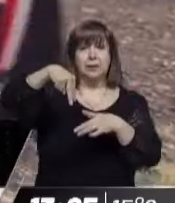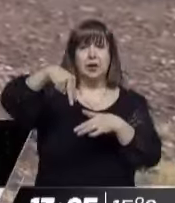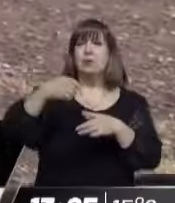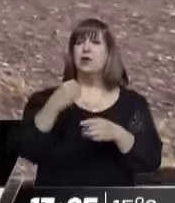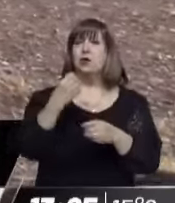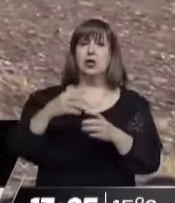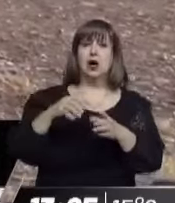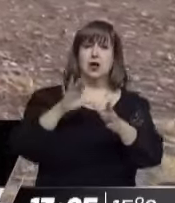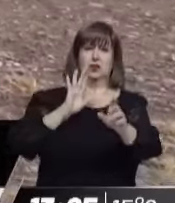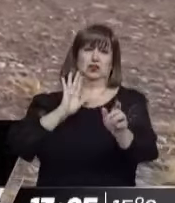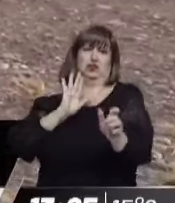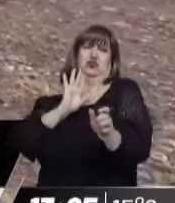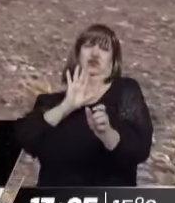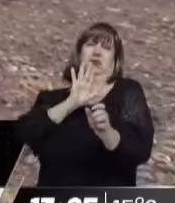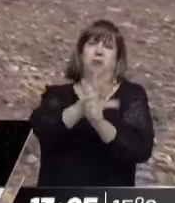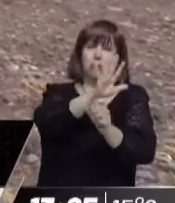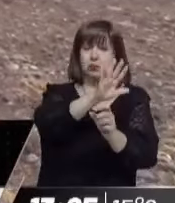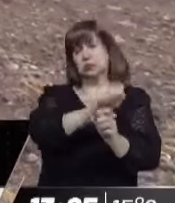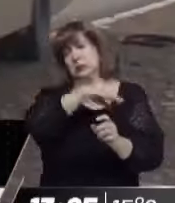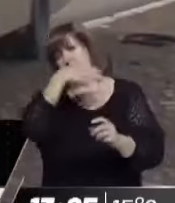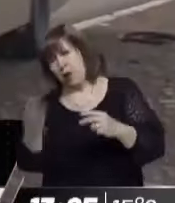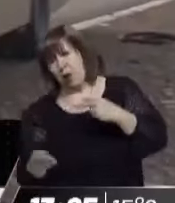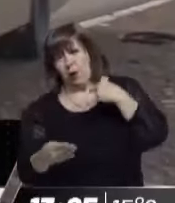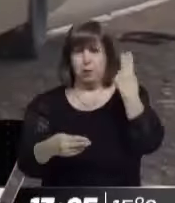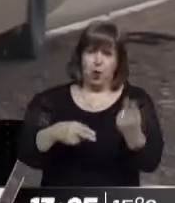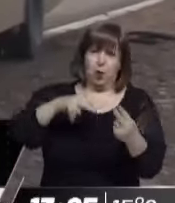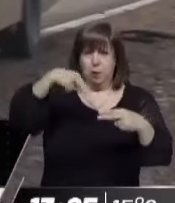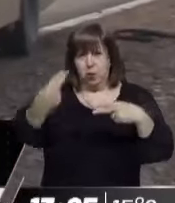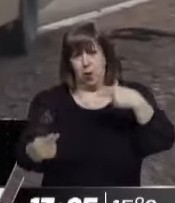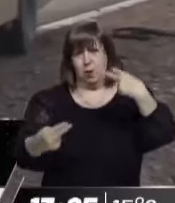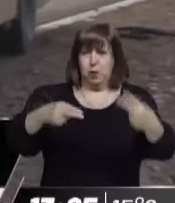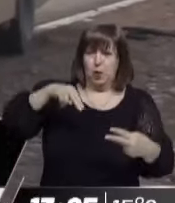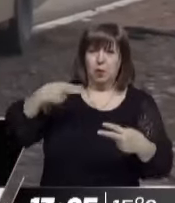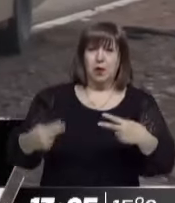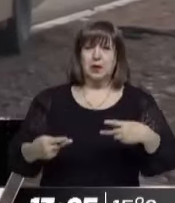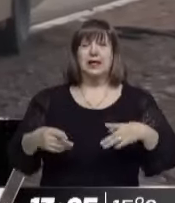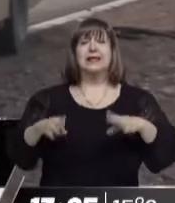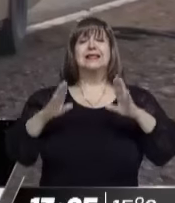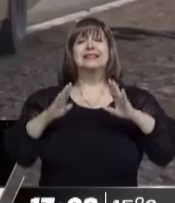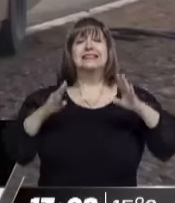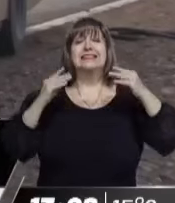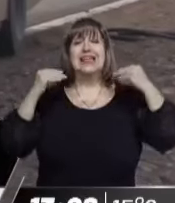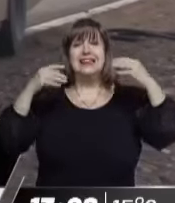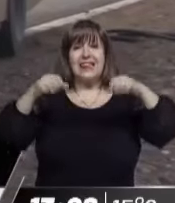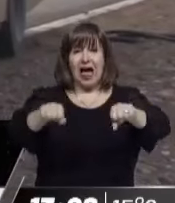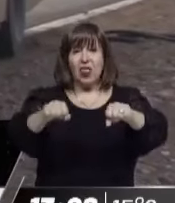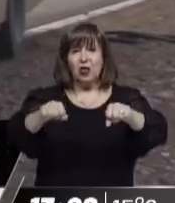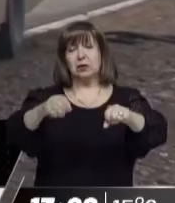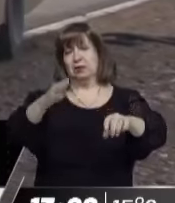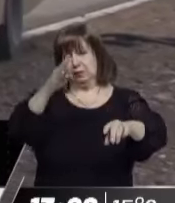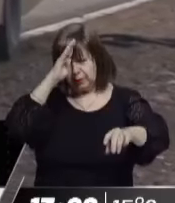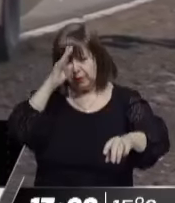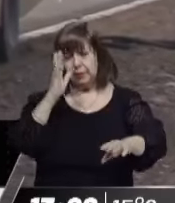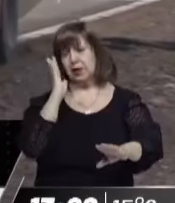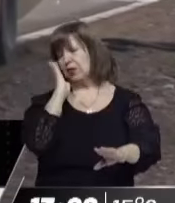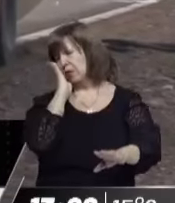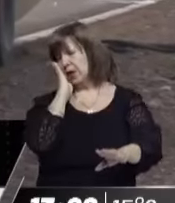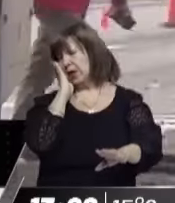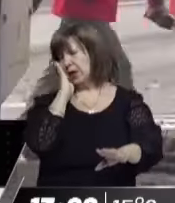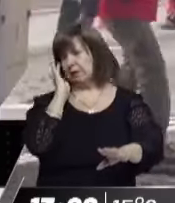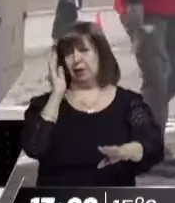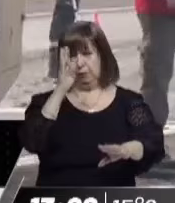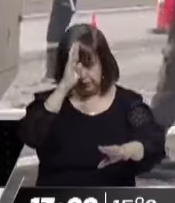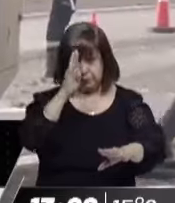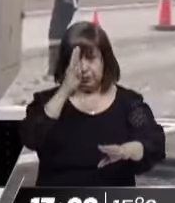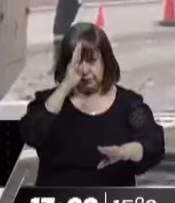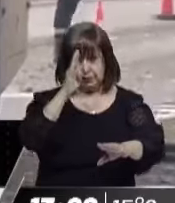que iban parados? Sí, y fueron los más golpeados los chicos que venían sentados porque se dieron contra los asientos, venían dormidos. Yo lo